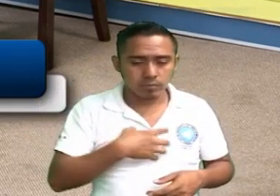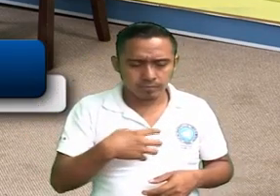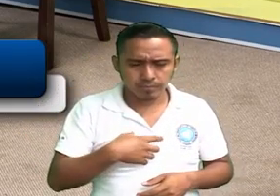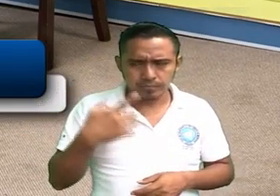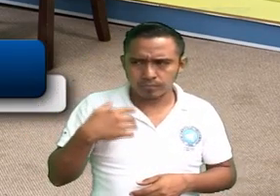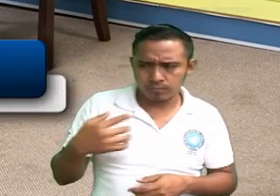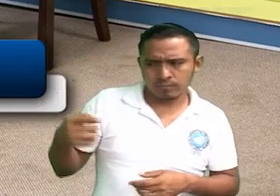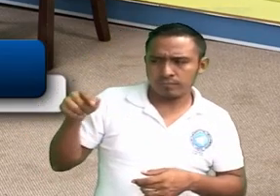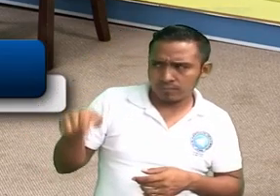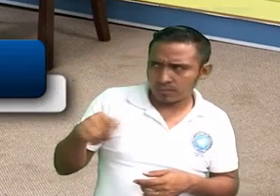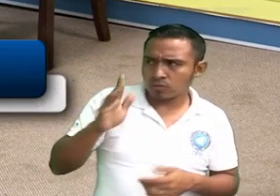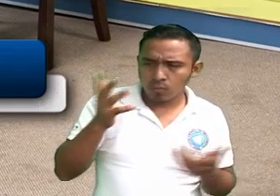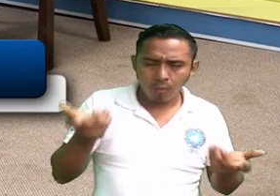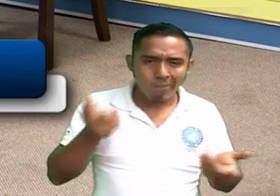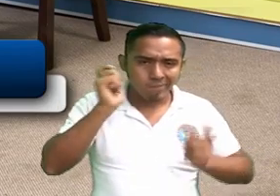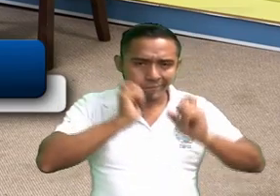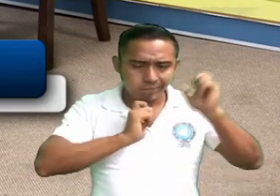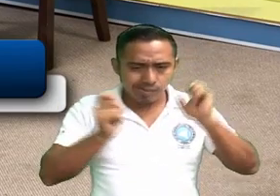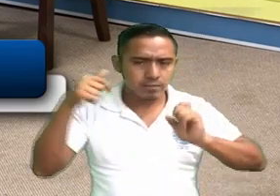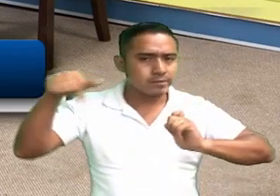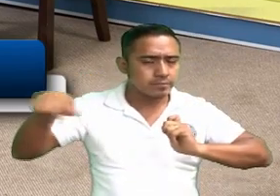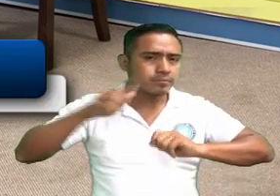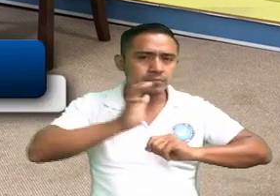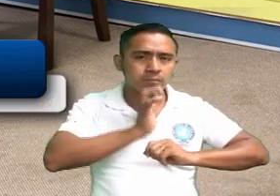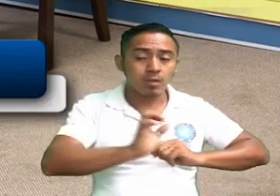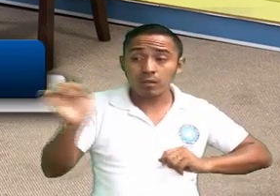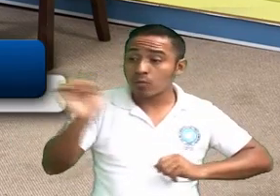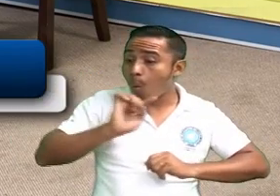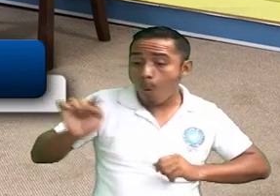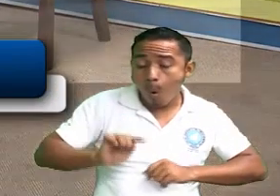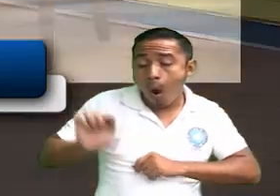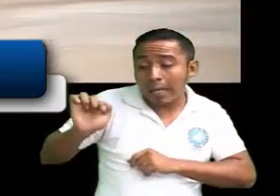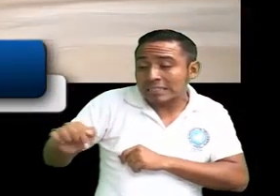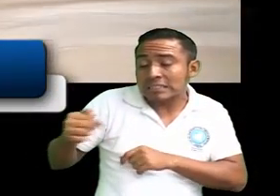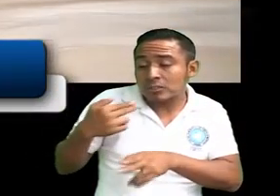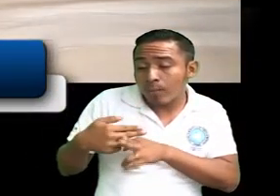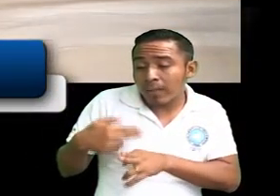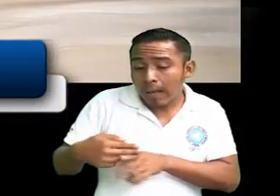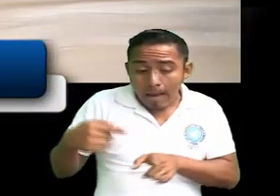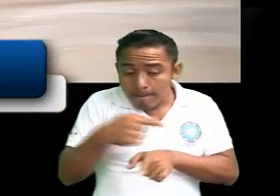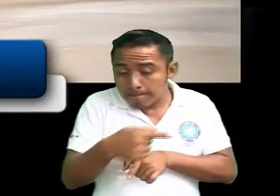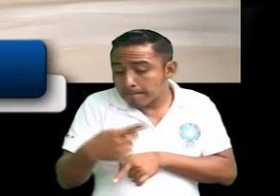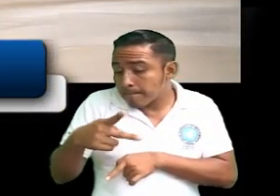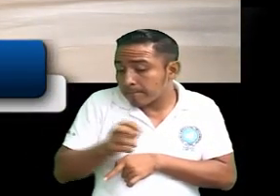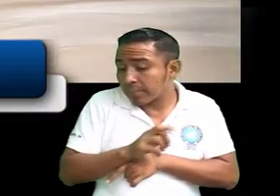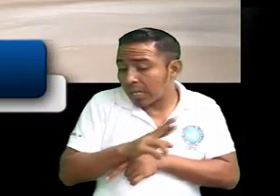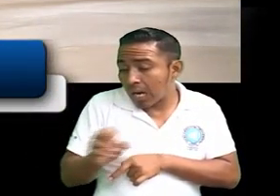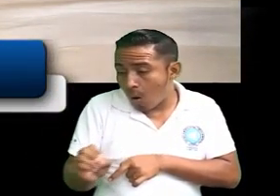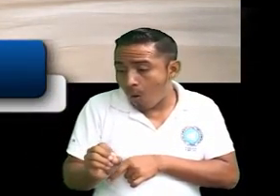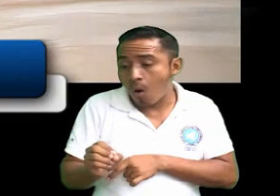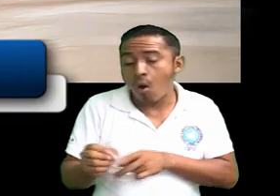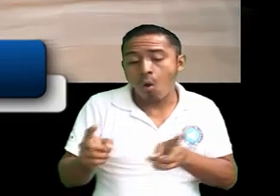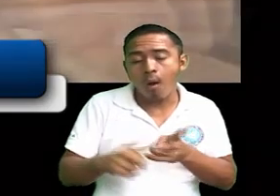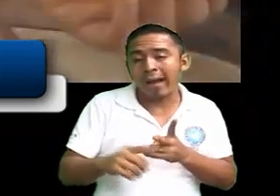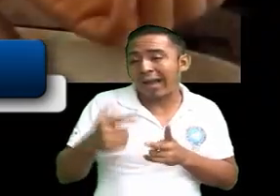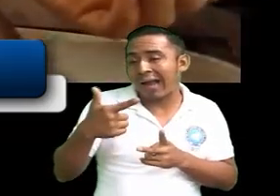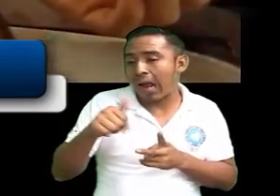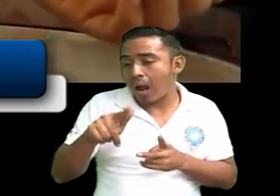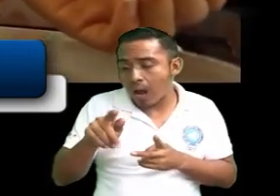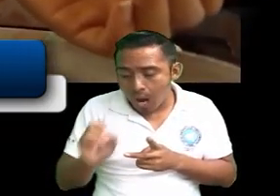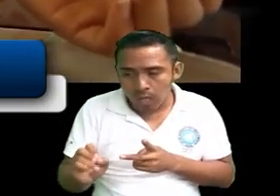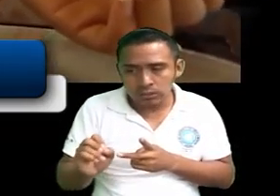el perro, el gato, pronunciar la palabra, a qué animal se refiere. Ahí tienen un grado de responsabilidad